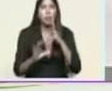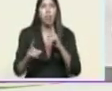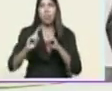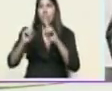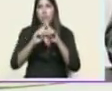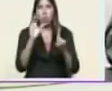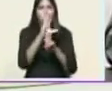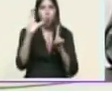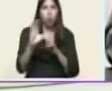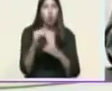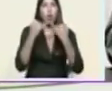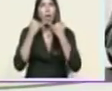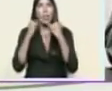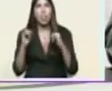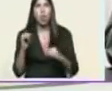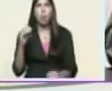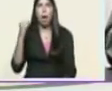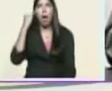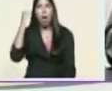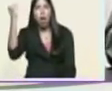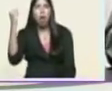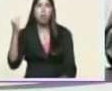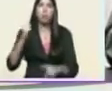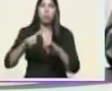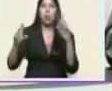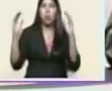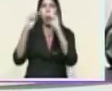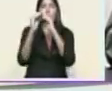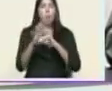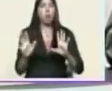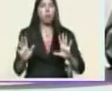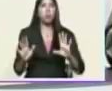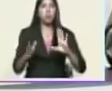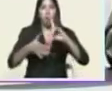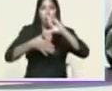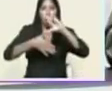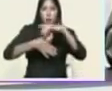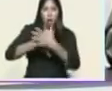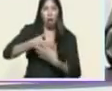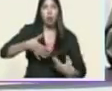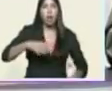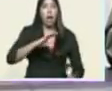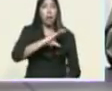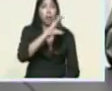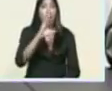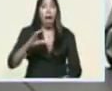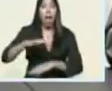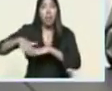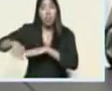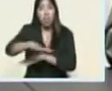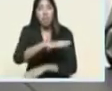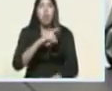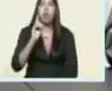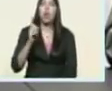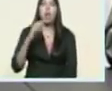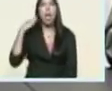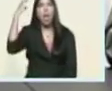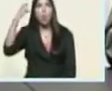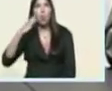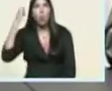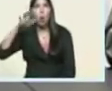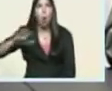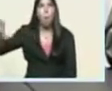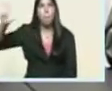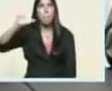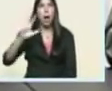características, de toda la humanidad, de América Latina, del Caribe, de Europa,